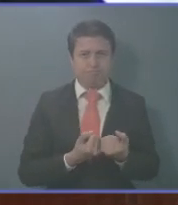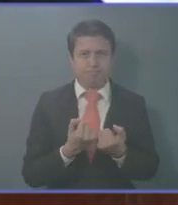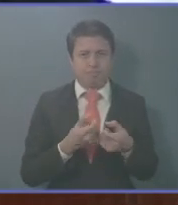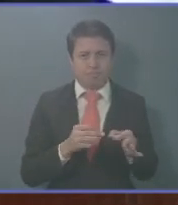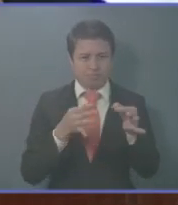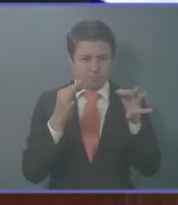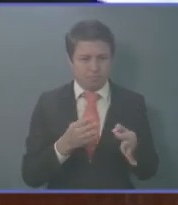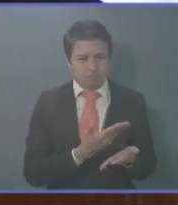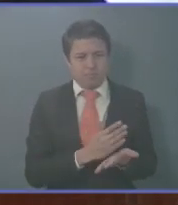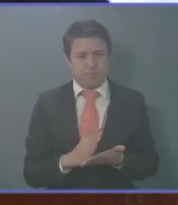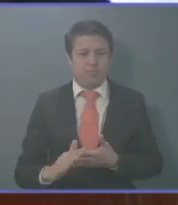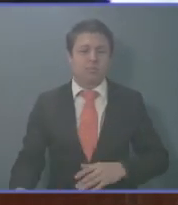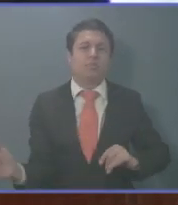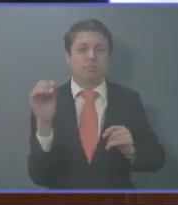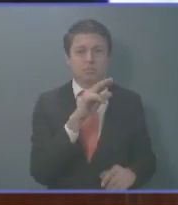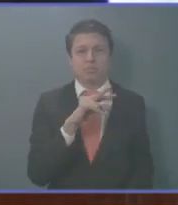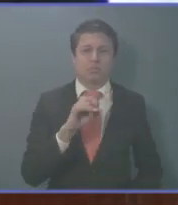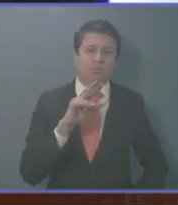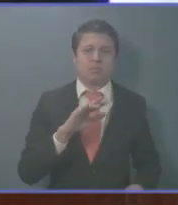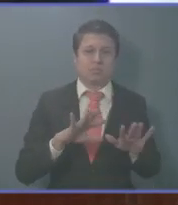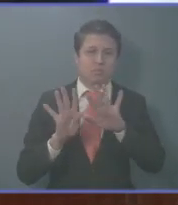la pandemia del COVID-19.